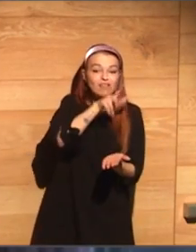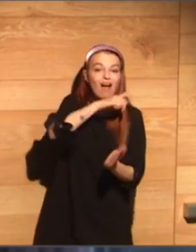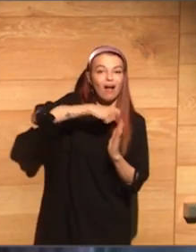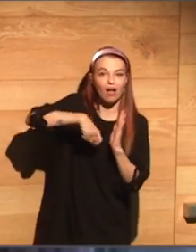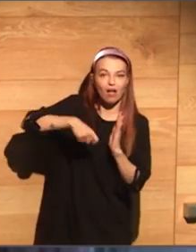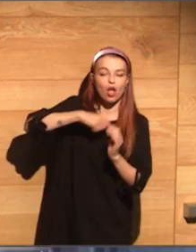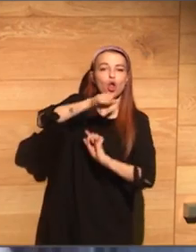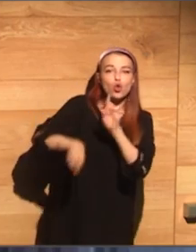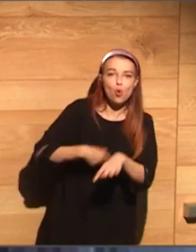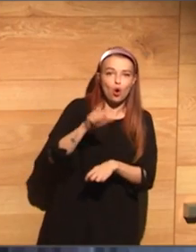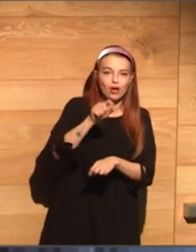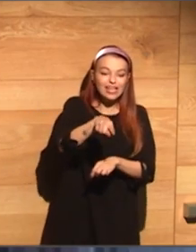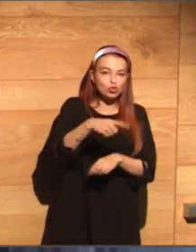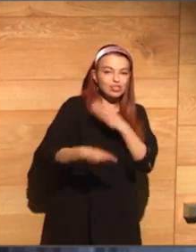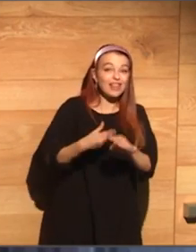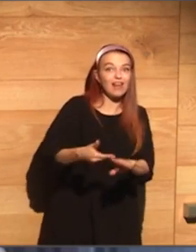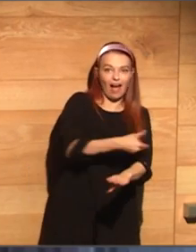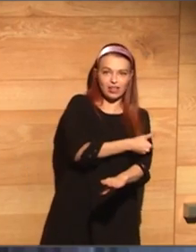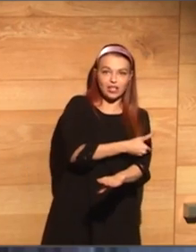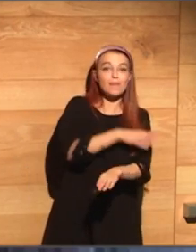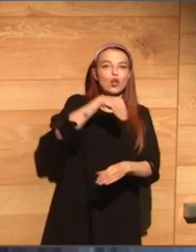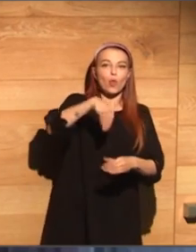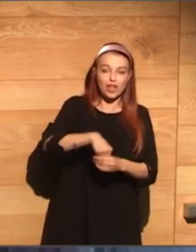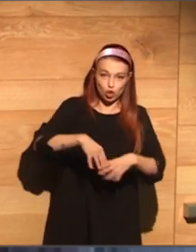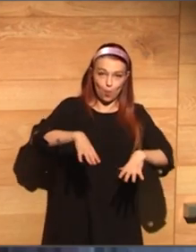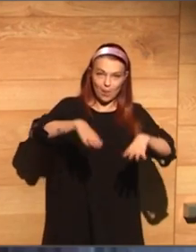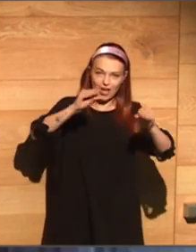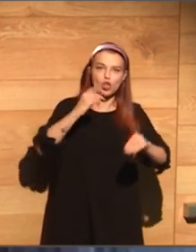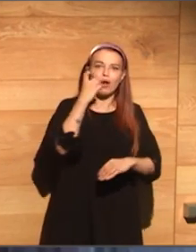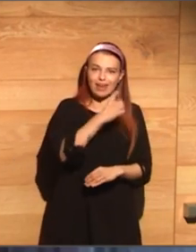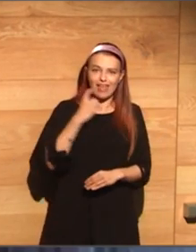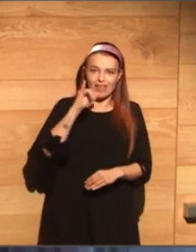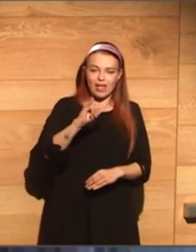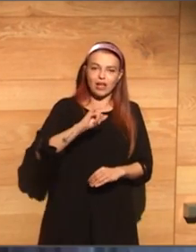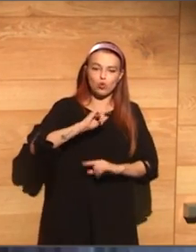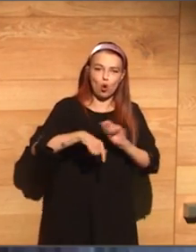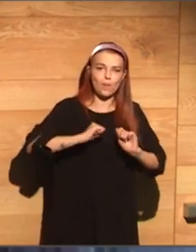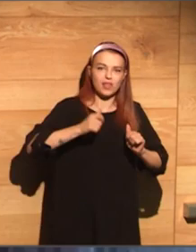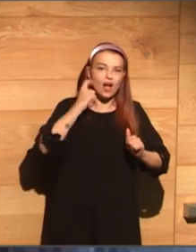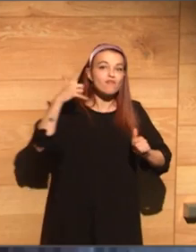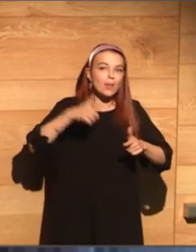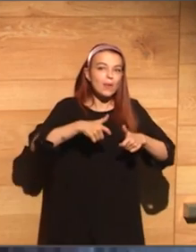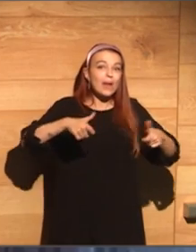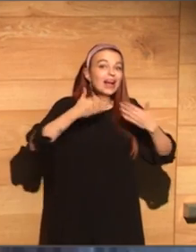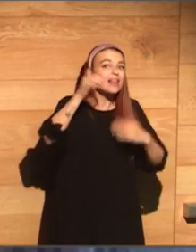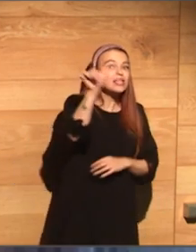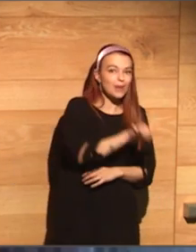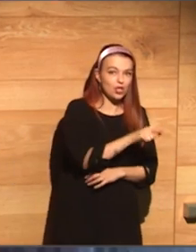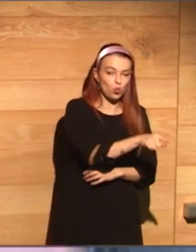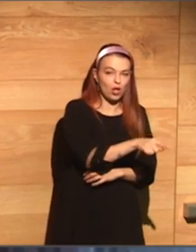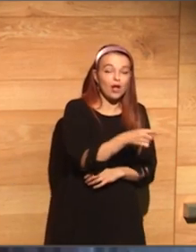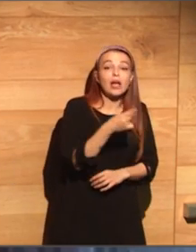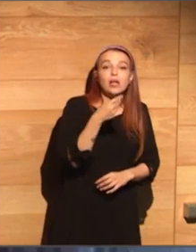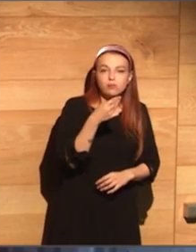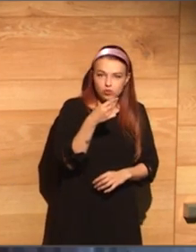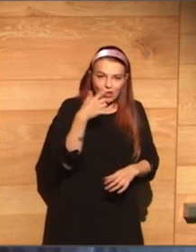9 años anticipado su tiempo, pero ya existía la leyenda en el Palacio de Linares, que se empieza a popularizar a raíz de esta película, de que, bueno,